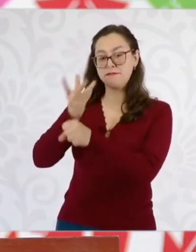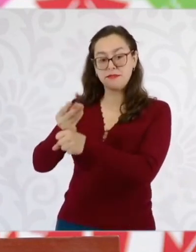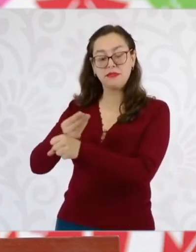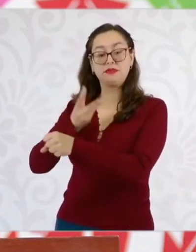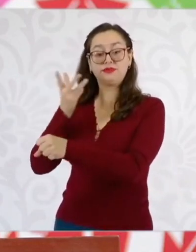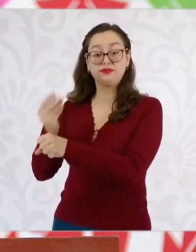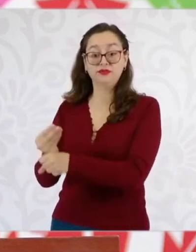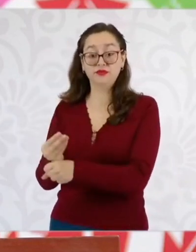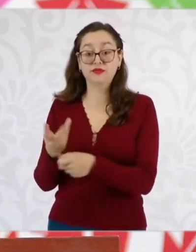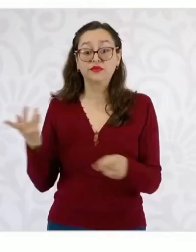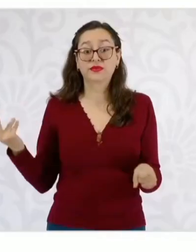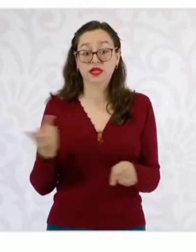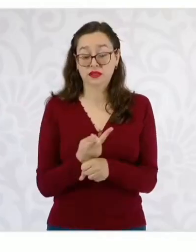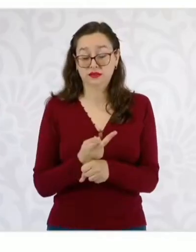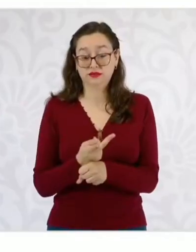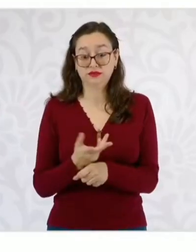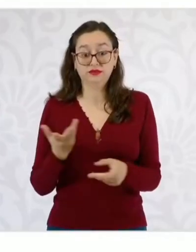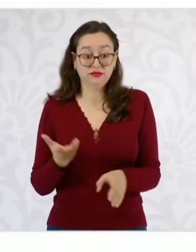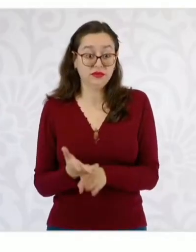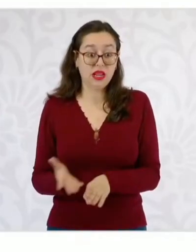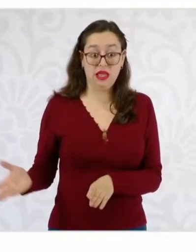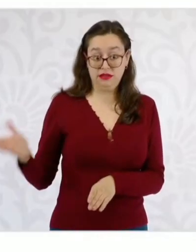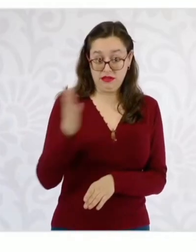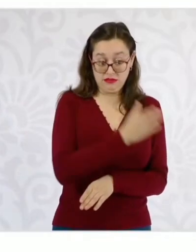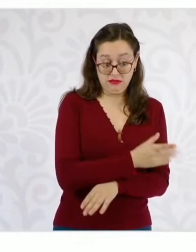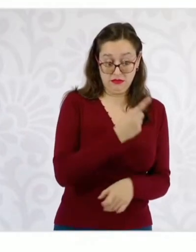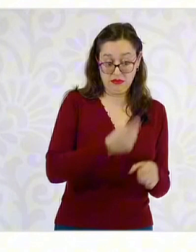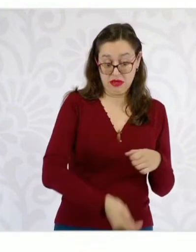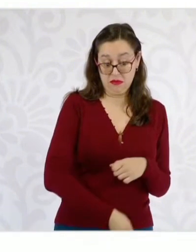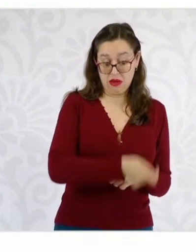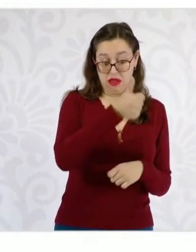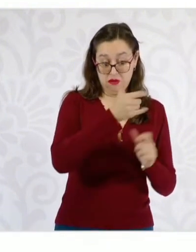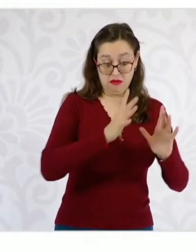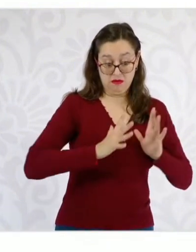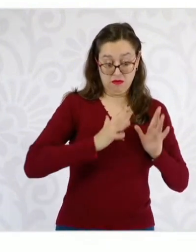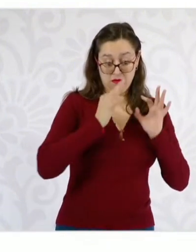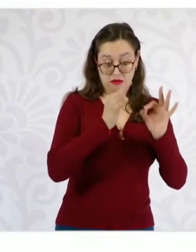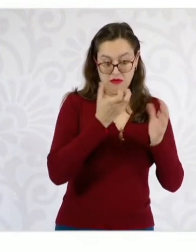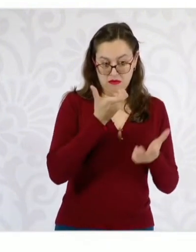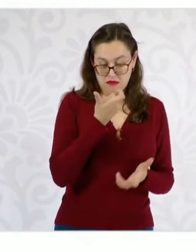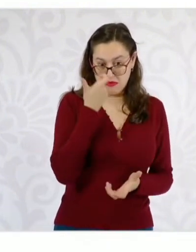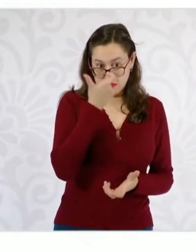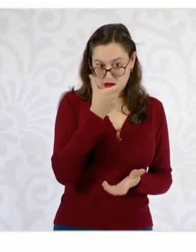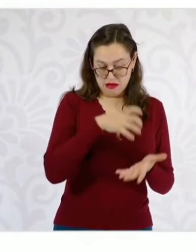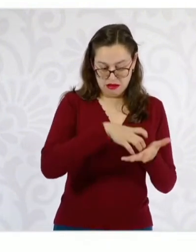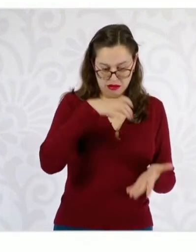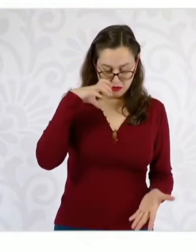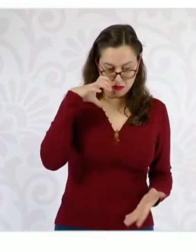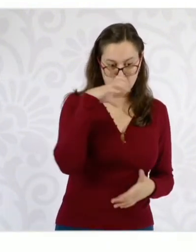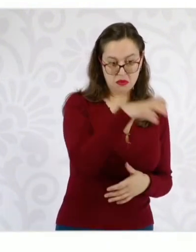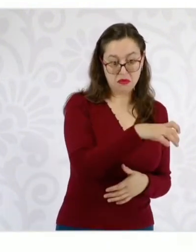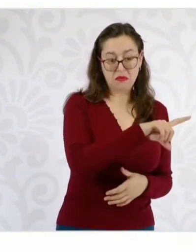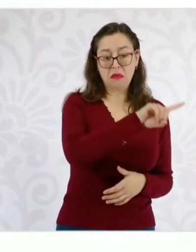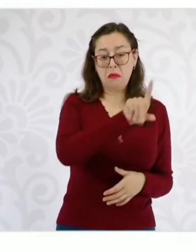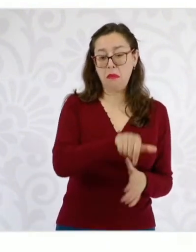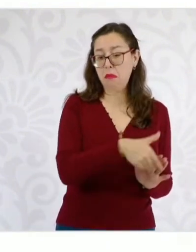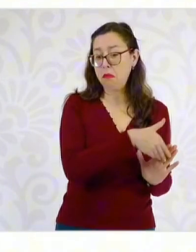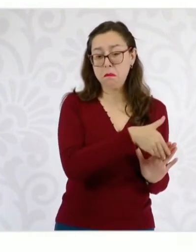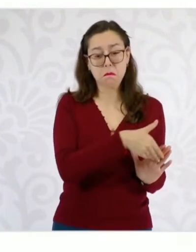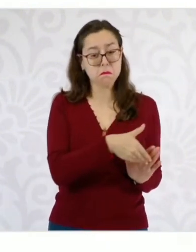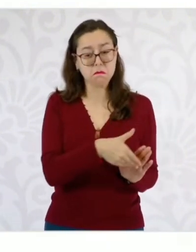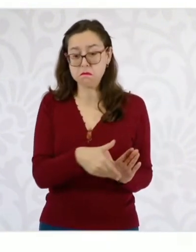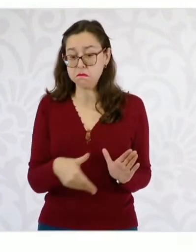que tendría una intervención como cuando fueran fundadas. Eso es parte de la política de este segundo piso que se platicó